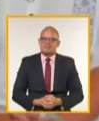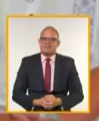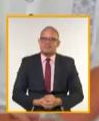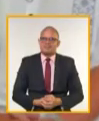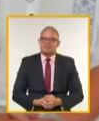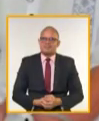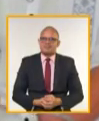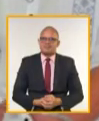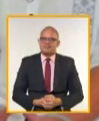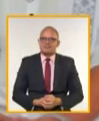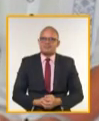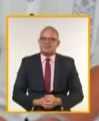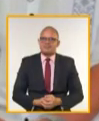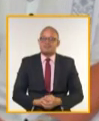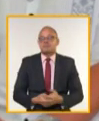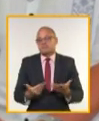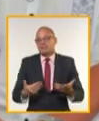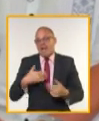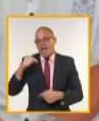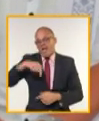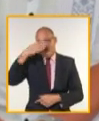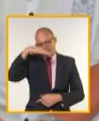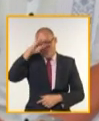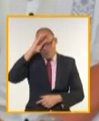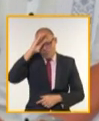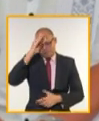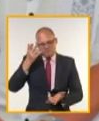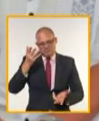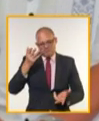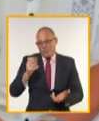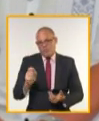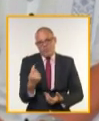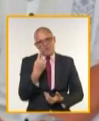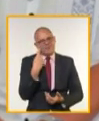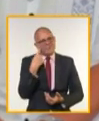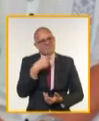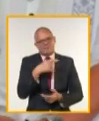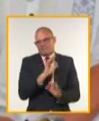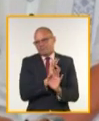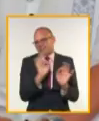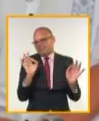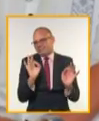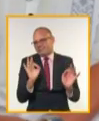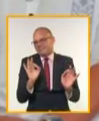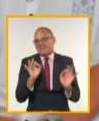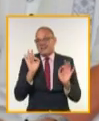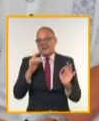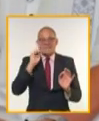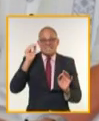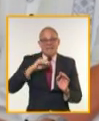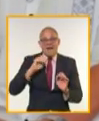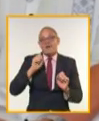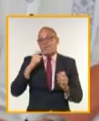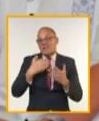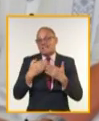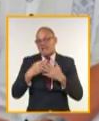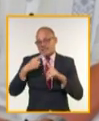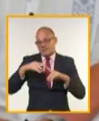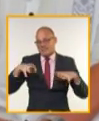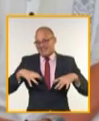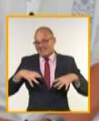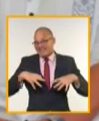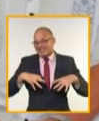Cuba única, igual que esa palabra que está promocionando Mintu, única, porque aquí Cuba para